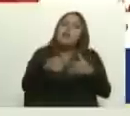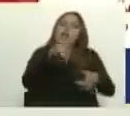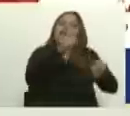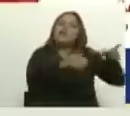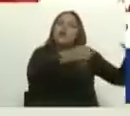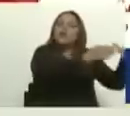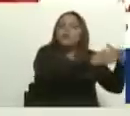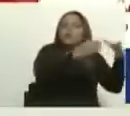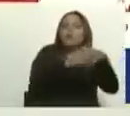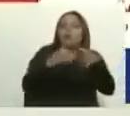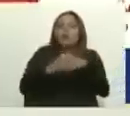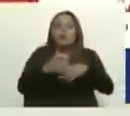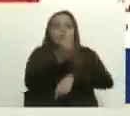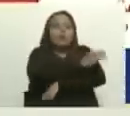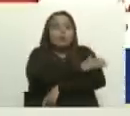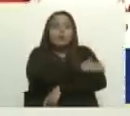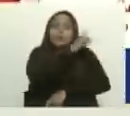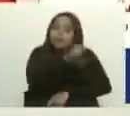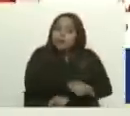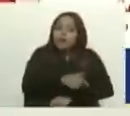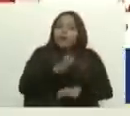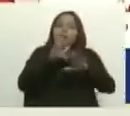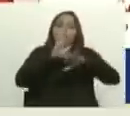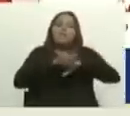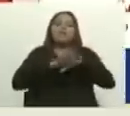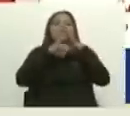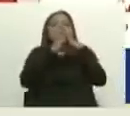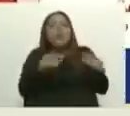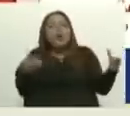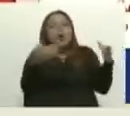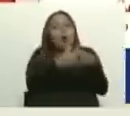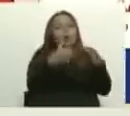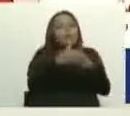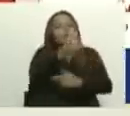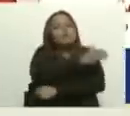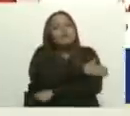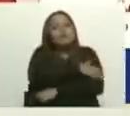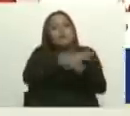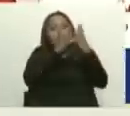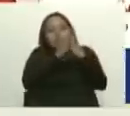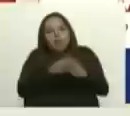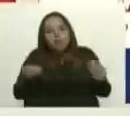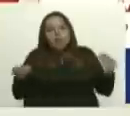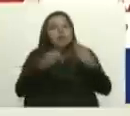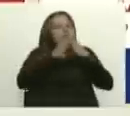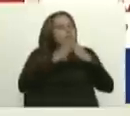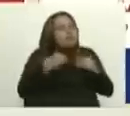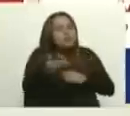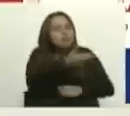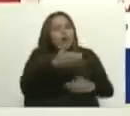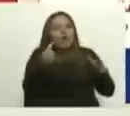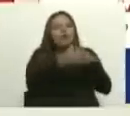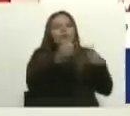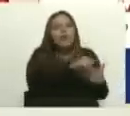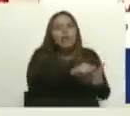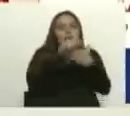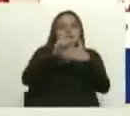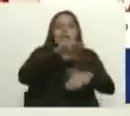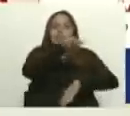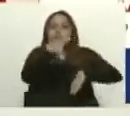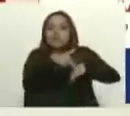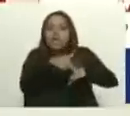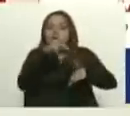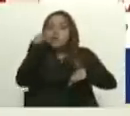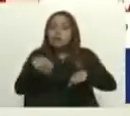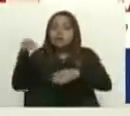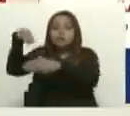porque toda la dirigencia, toda, toda, nacional y de